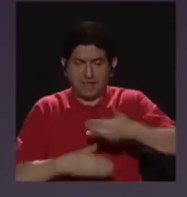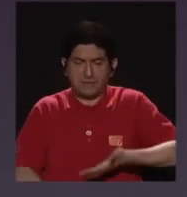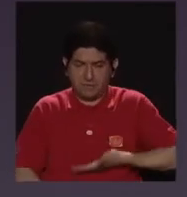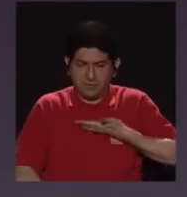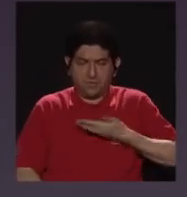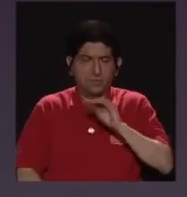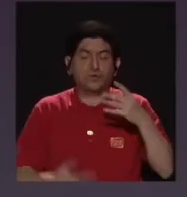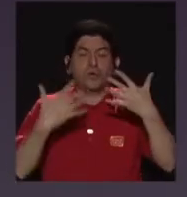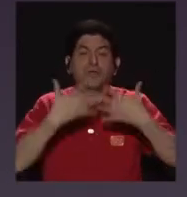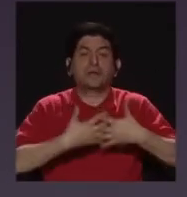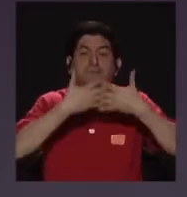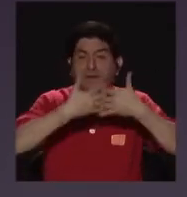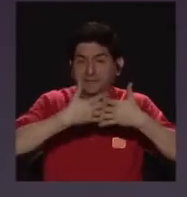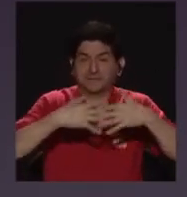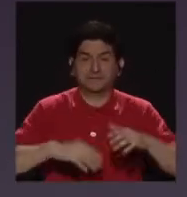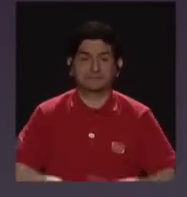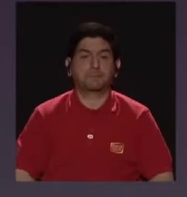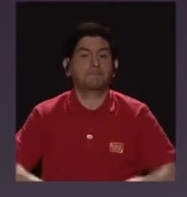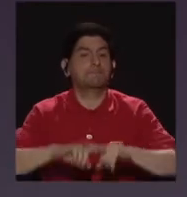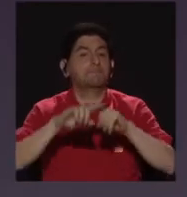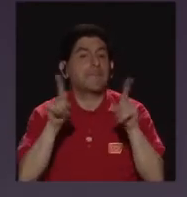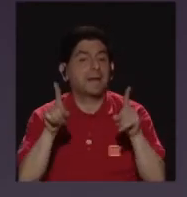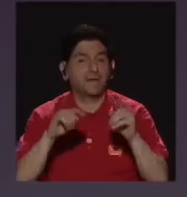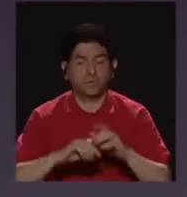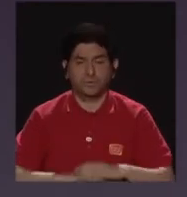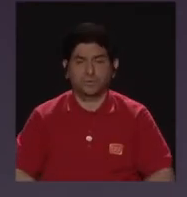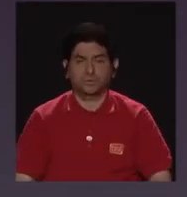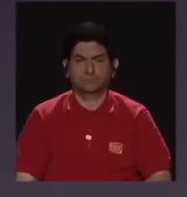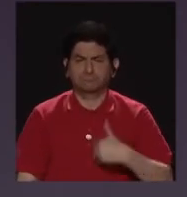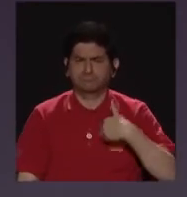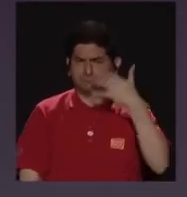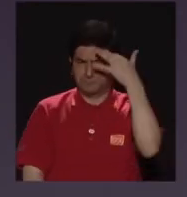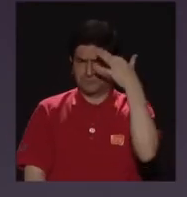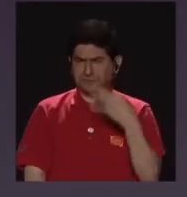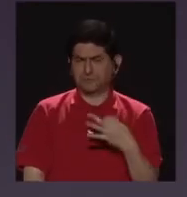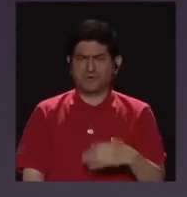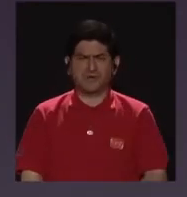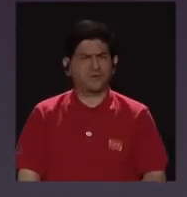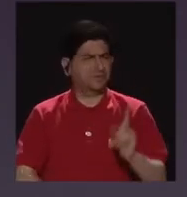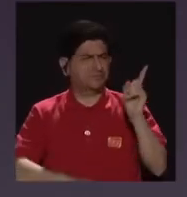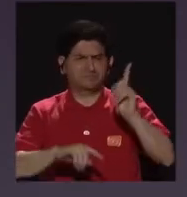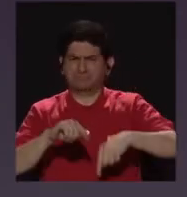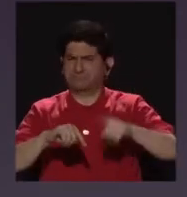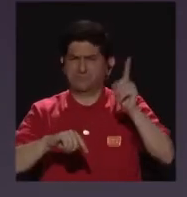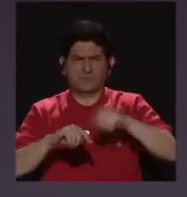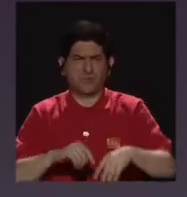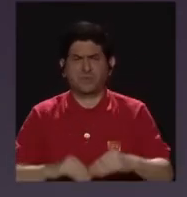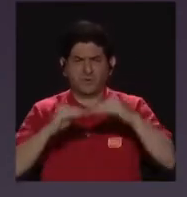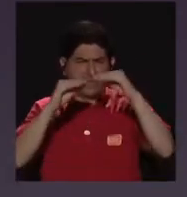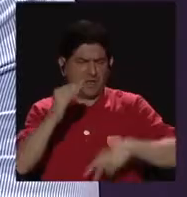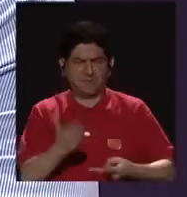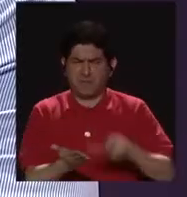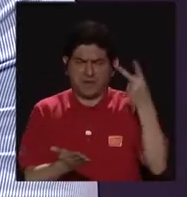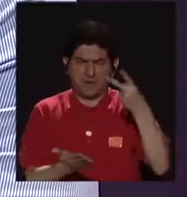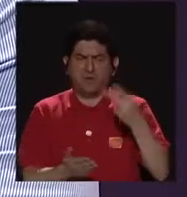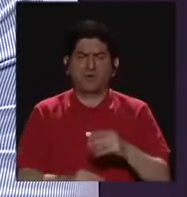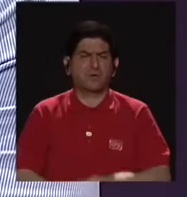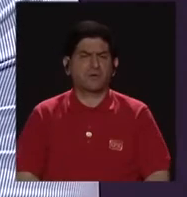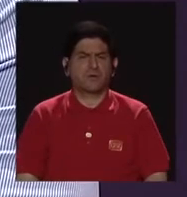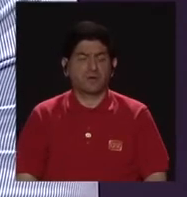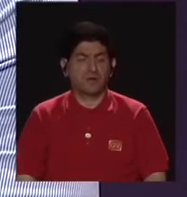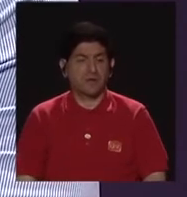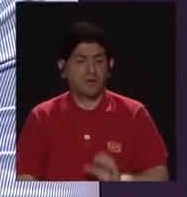empresas pero me parece que no se puede menospreciar o restar valor